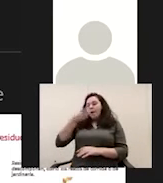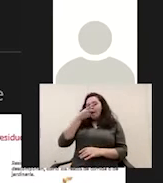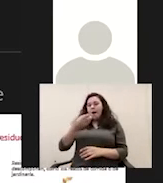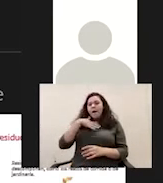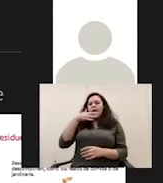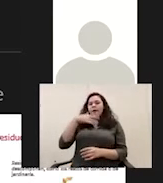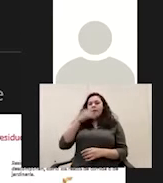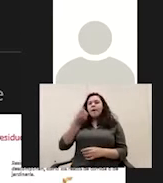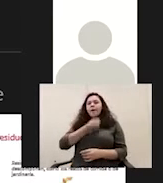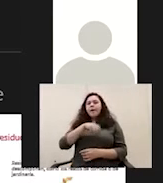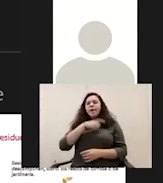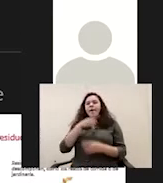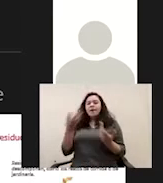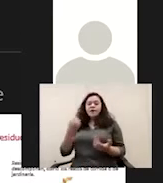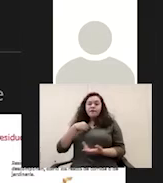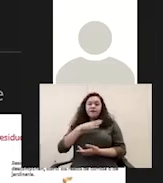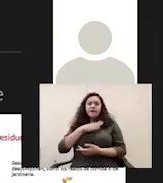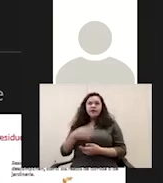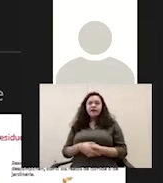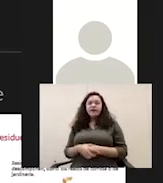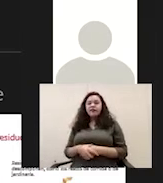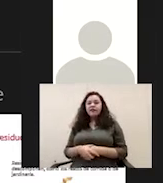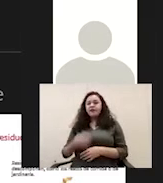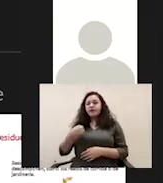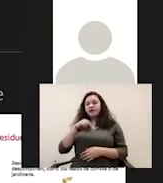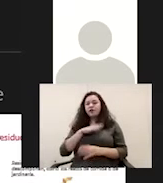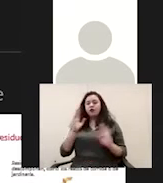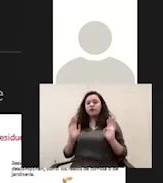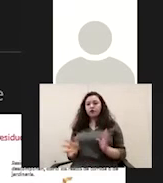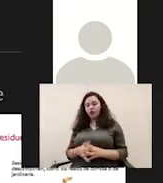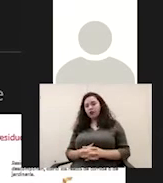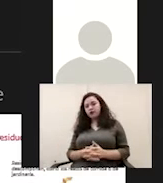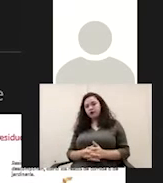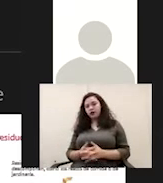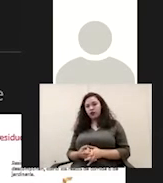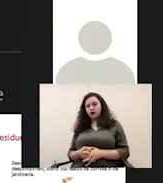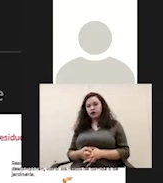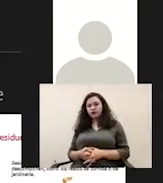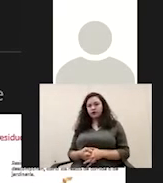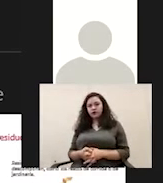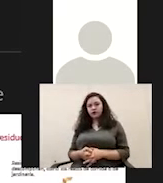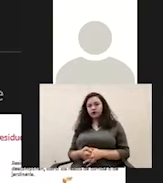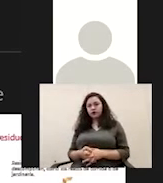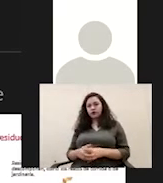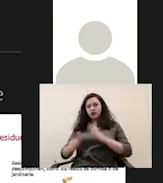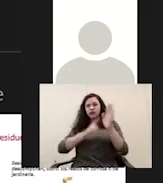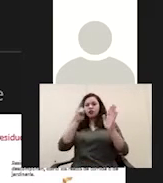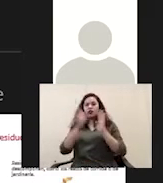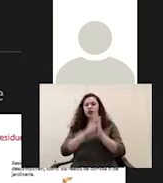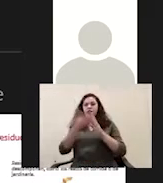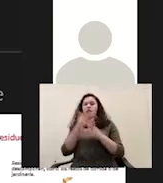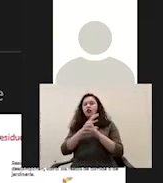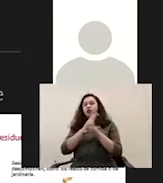sanitarios, pero bueno, nosotros ya hemos empezado a aplicar la parte de la ley de residuos sólidos